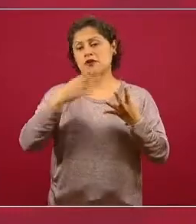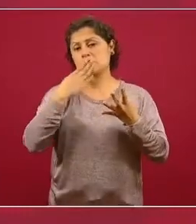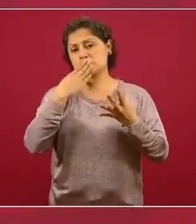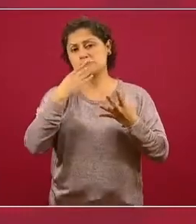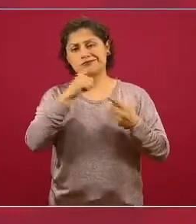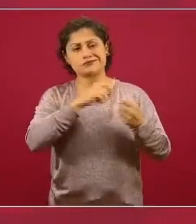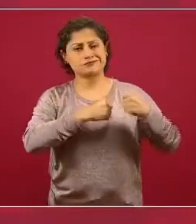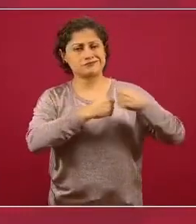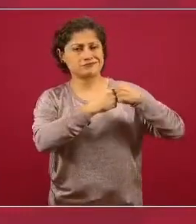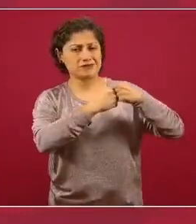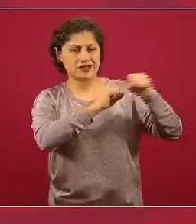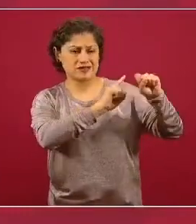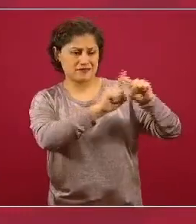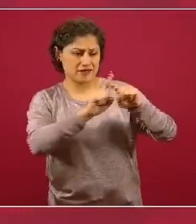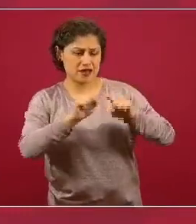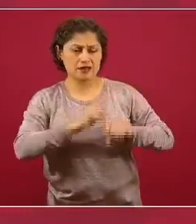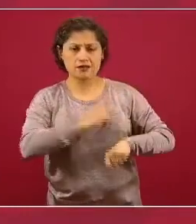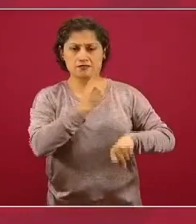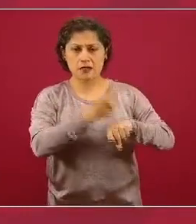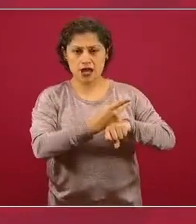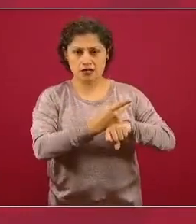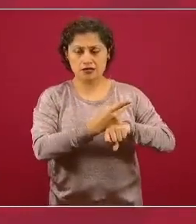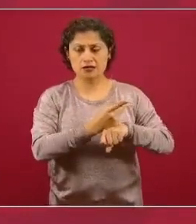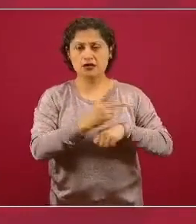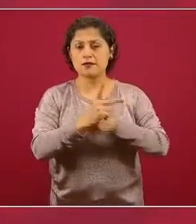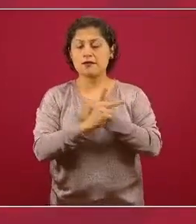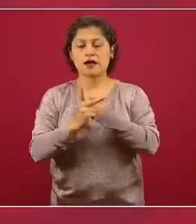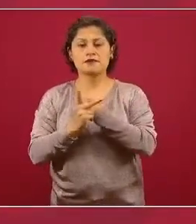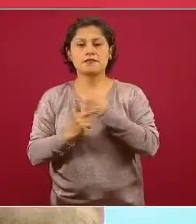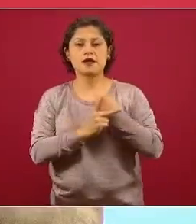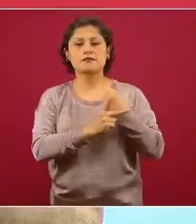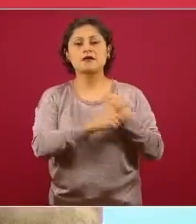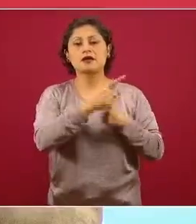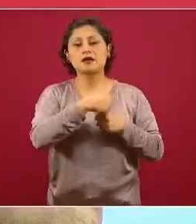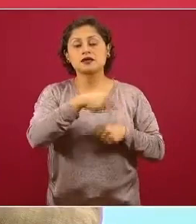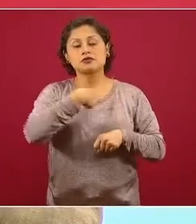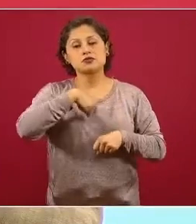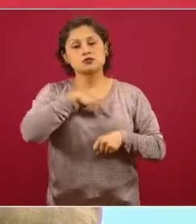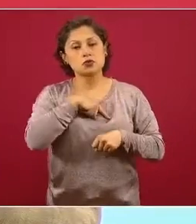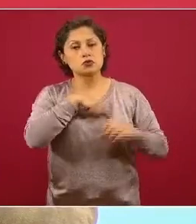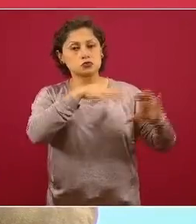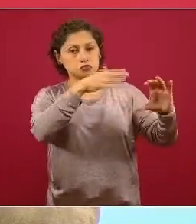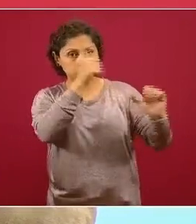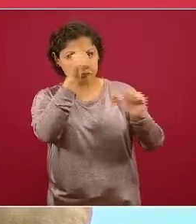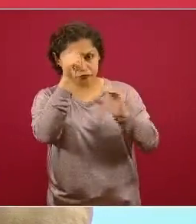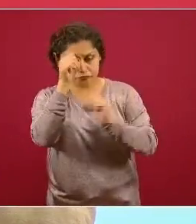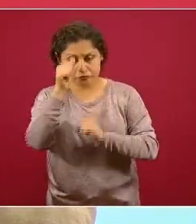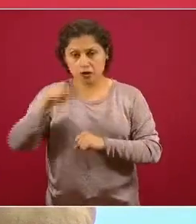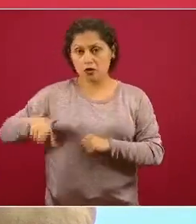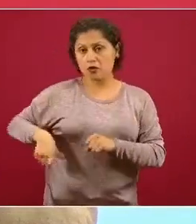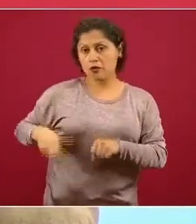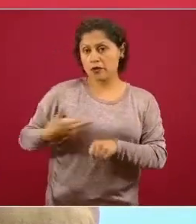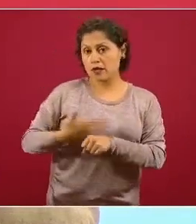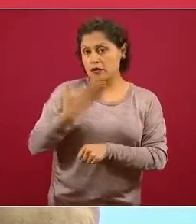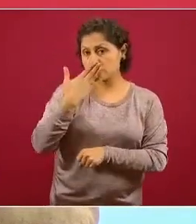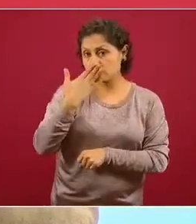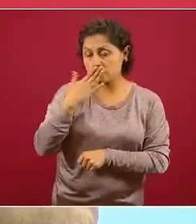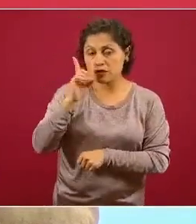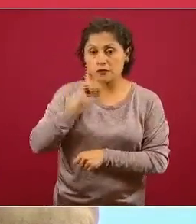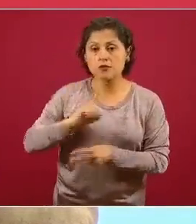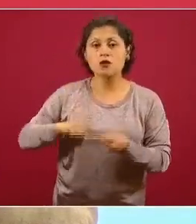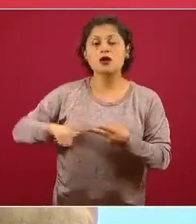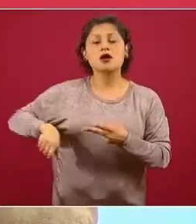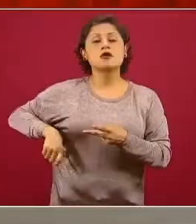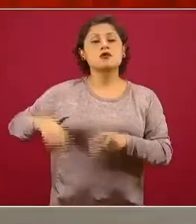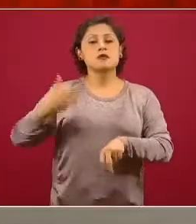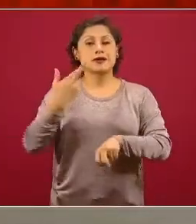permitido también tener acciones de campo locales. Algunos gobernadoras, la gobernadora de Sonora, el gobernador de